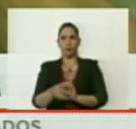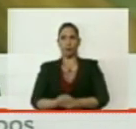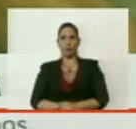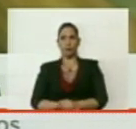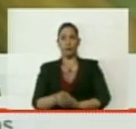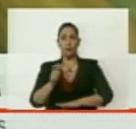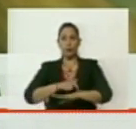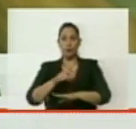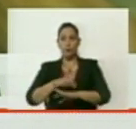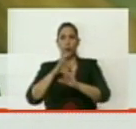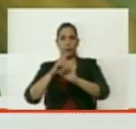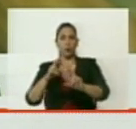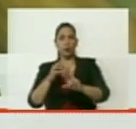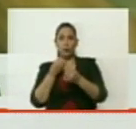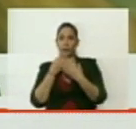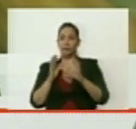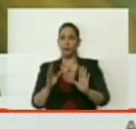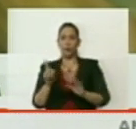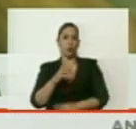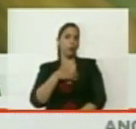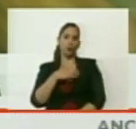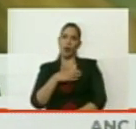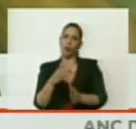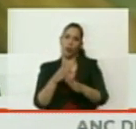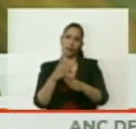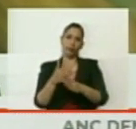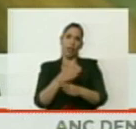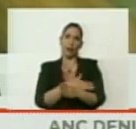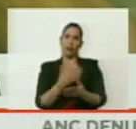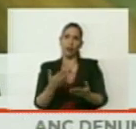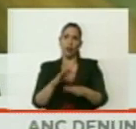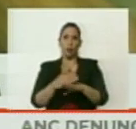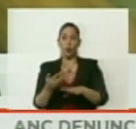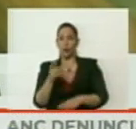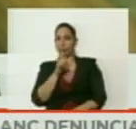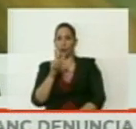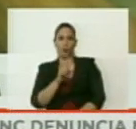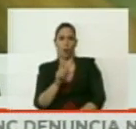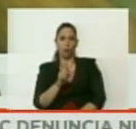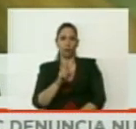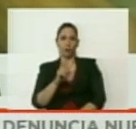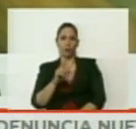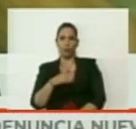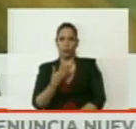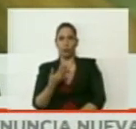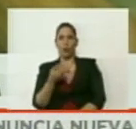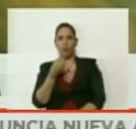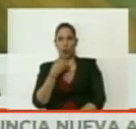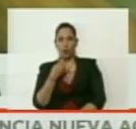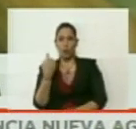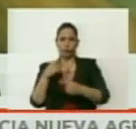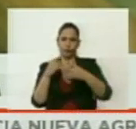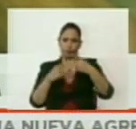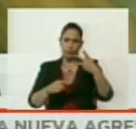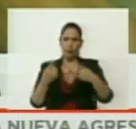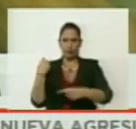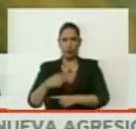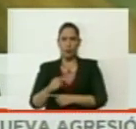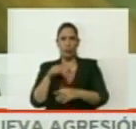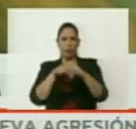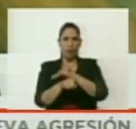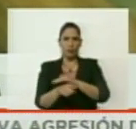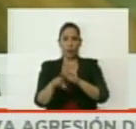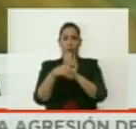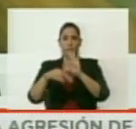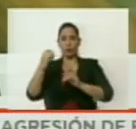Tiempo de respuesta, bueno, no puedo yo adelantarlo porque no sería propicio. Tenemos varias opciones, como he dicho, dentro del